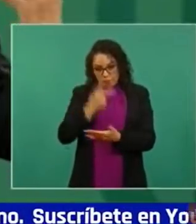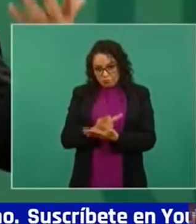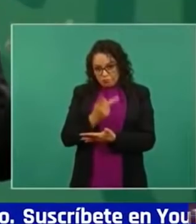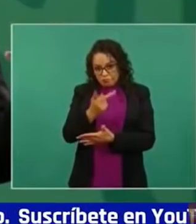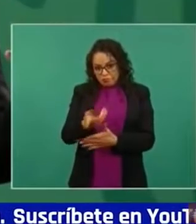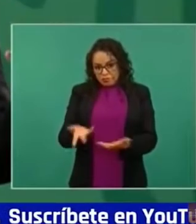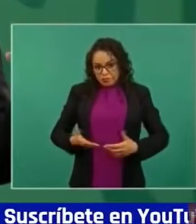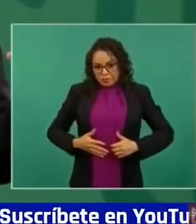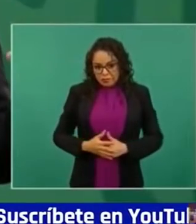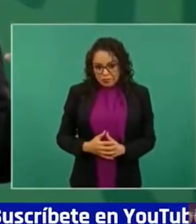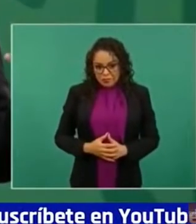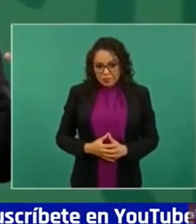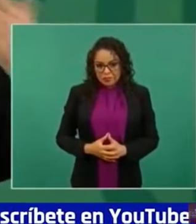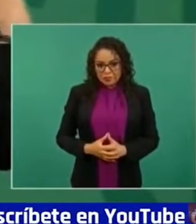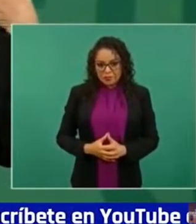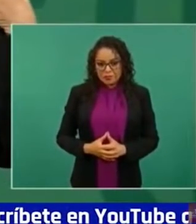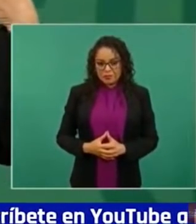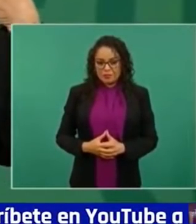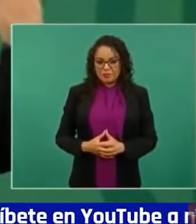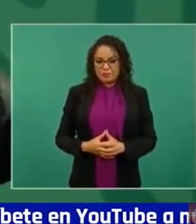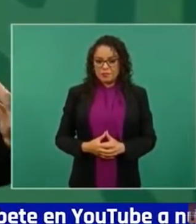su intervención,